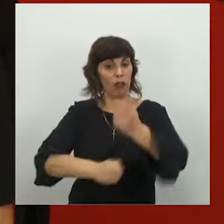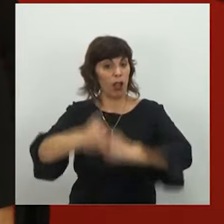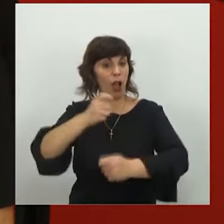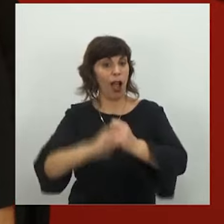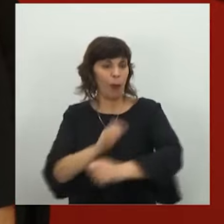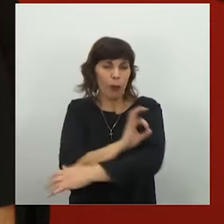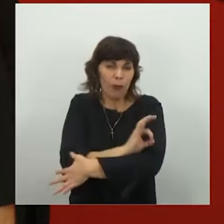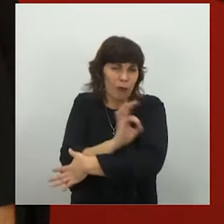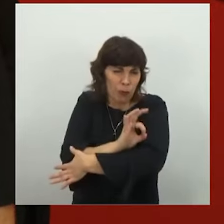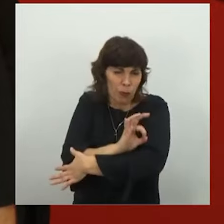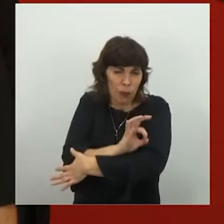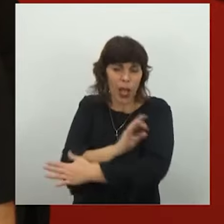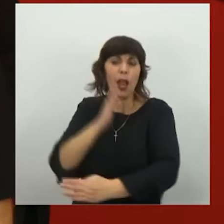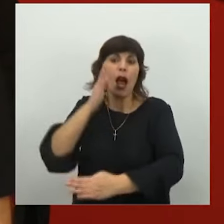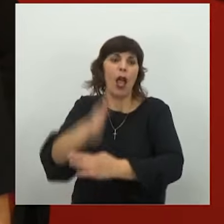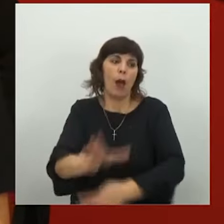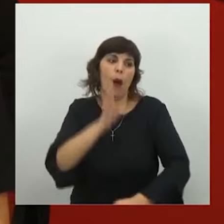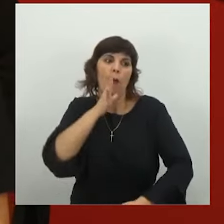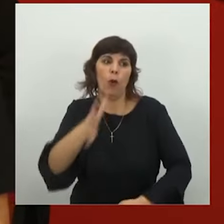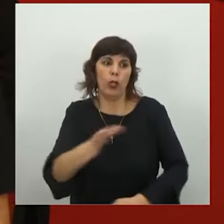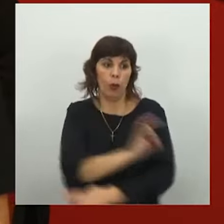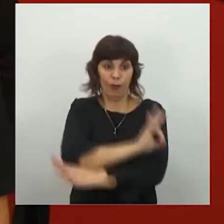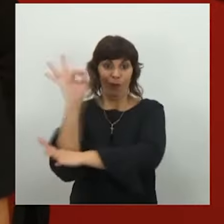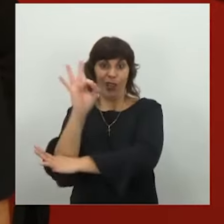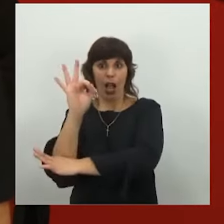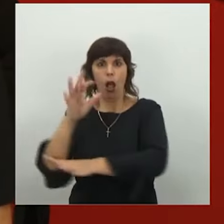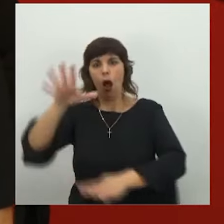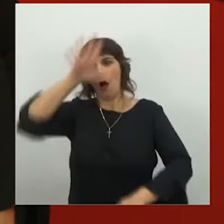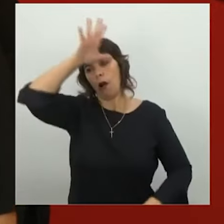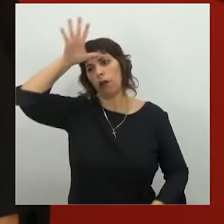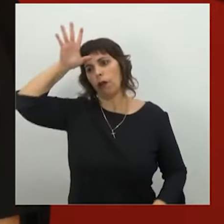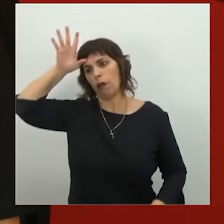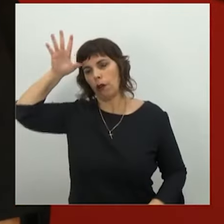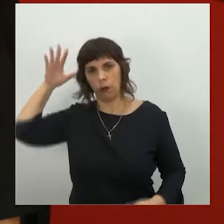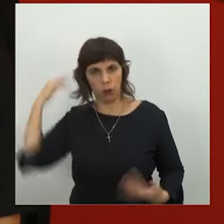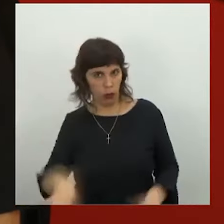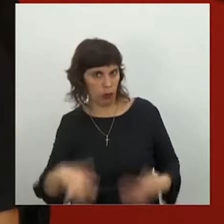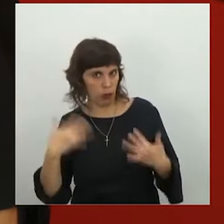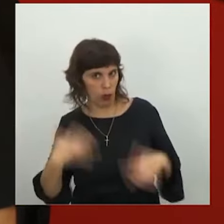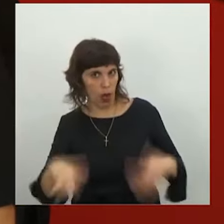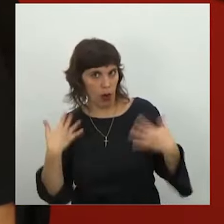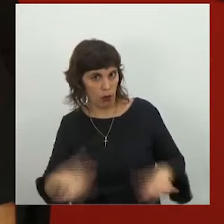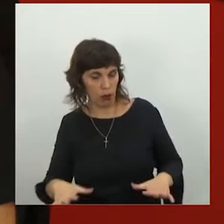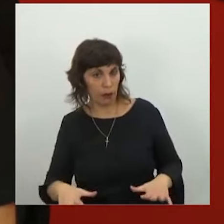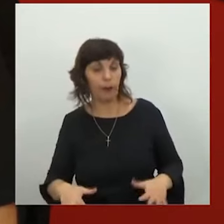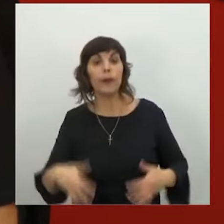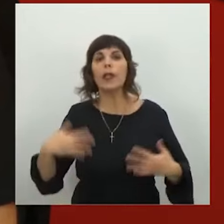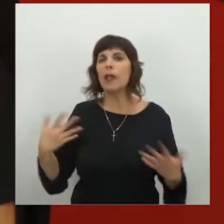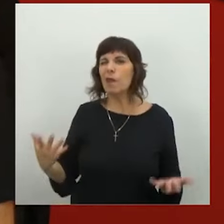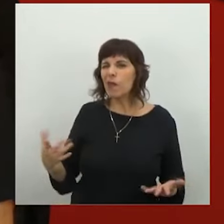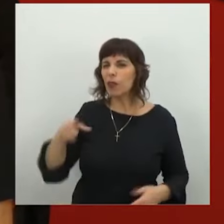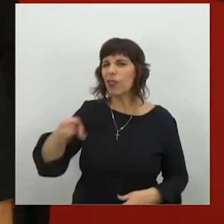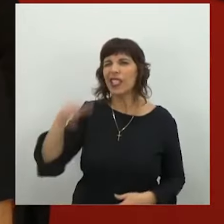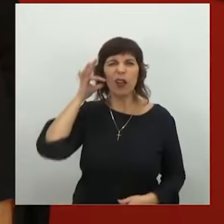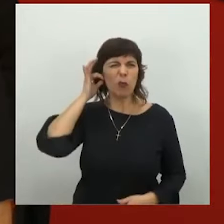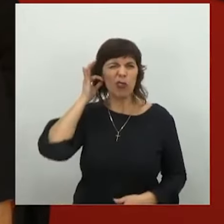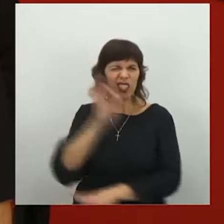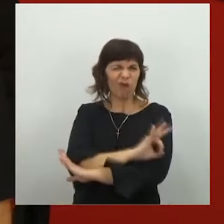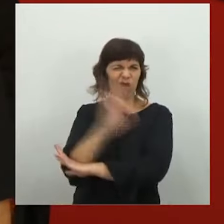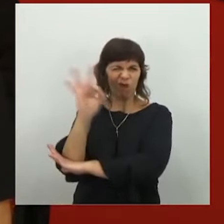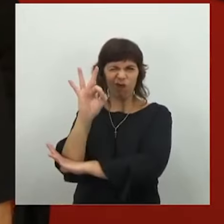mujer? Esta mujer no quería ver las miradas de las otras mujeres, porque 5 hombres había